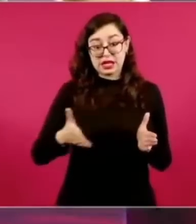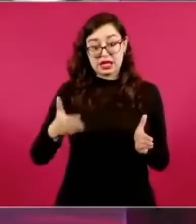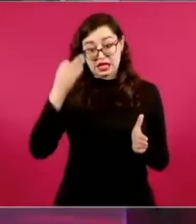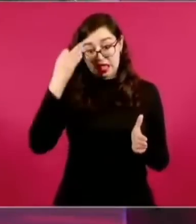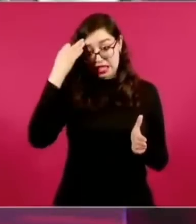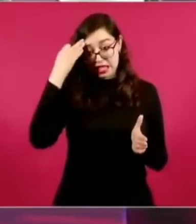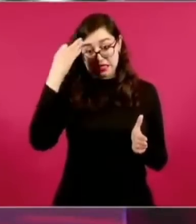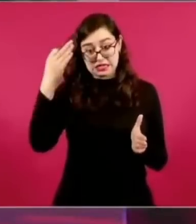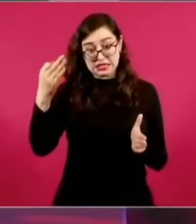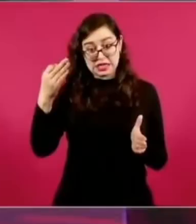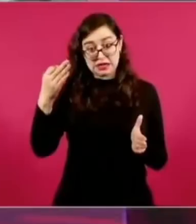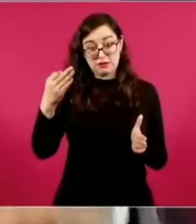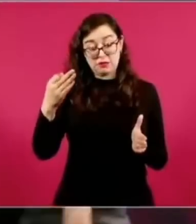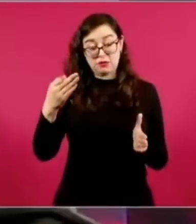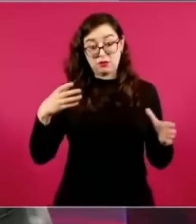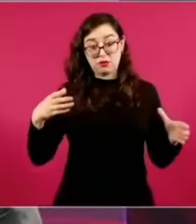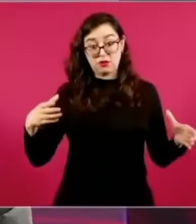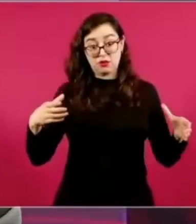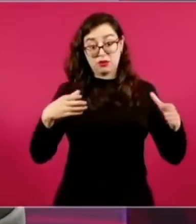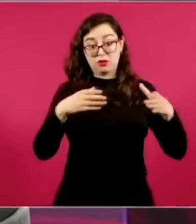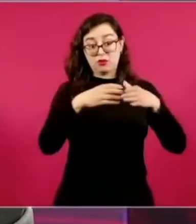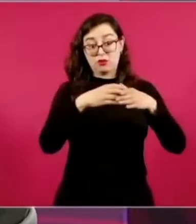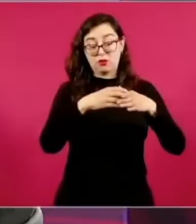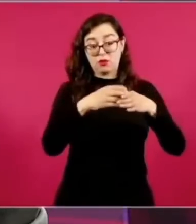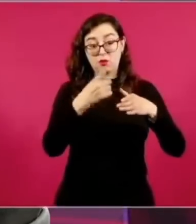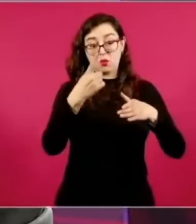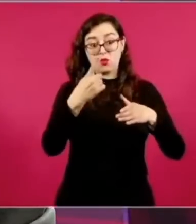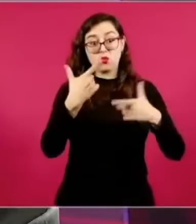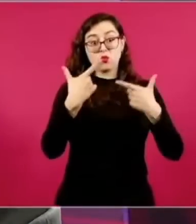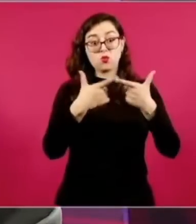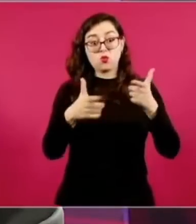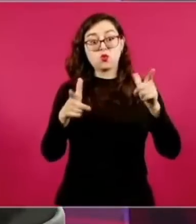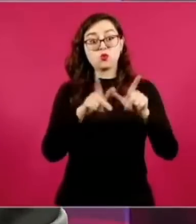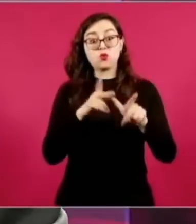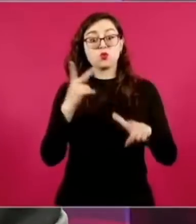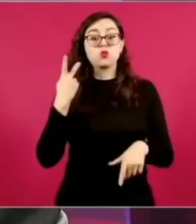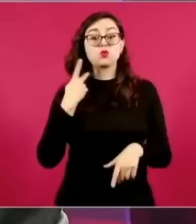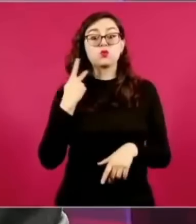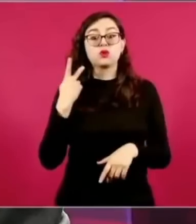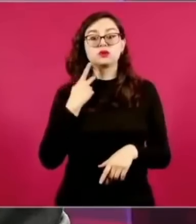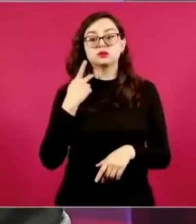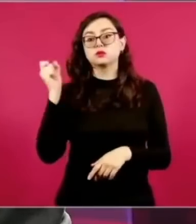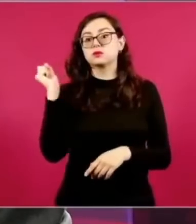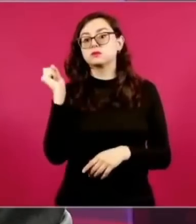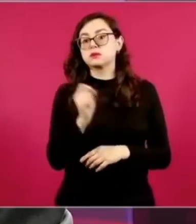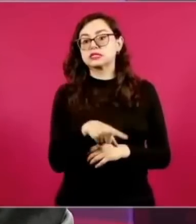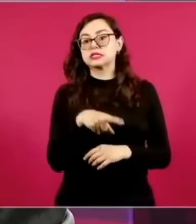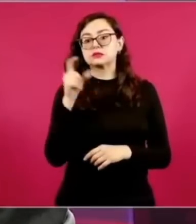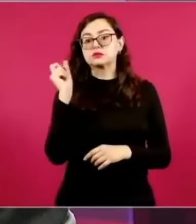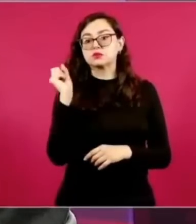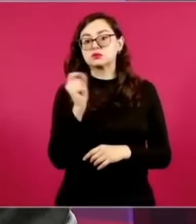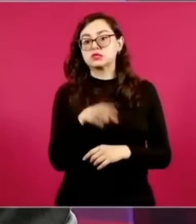predominó un partido de Estado durante mucho tiempo